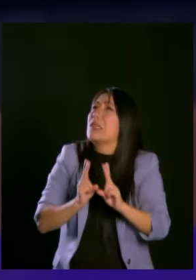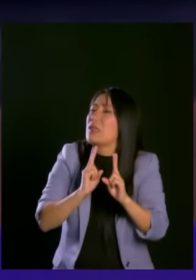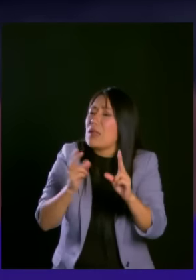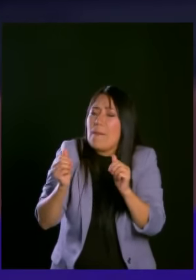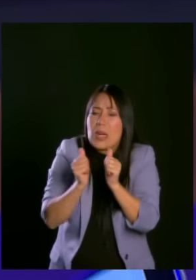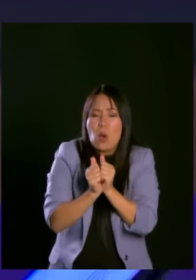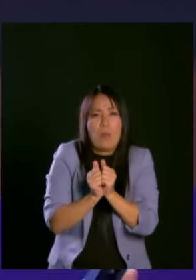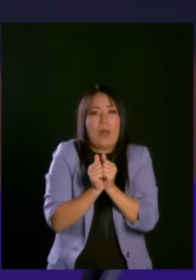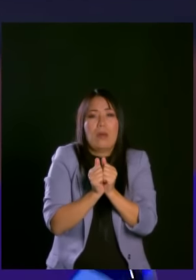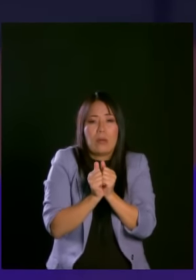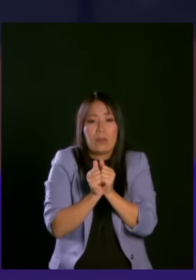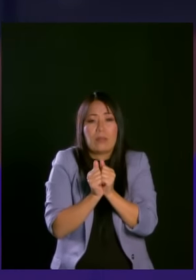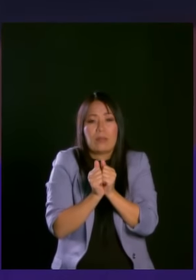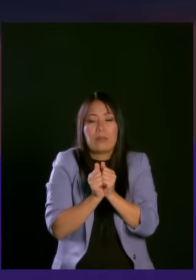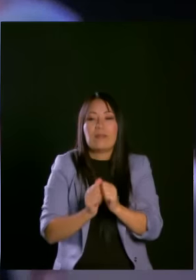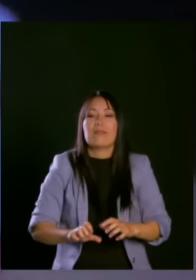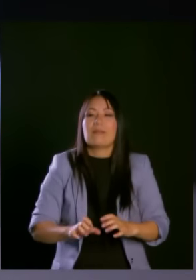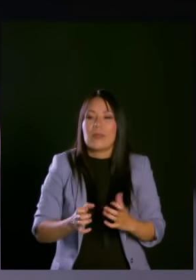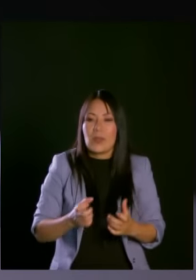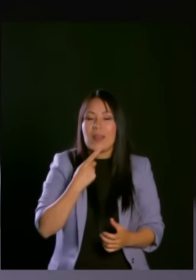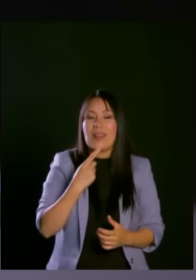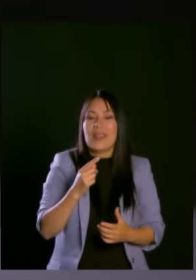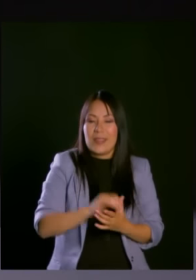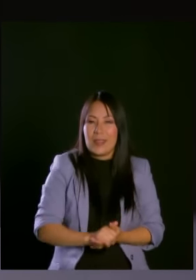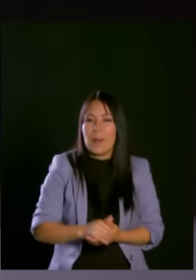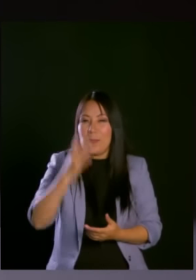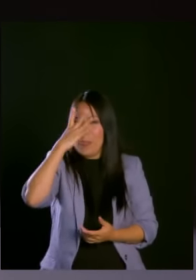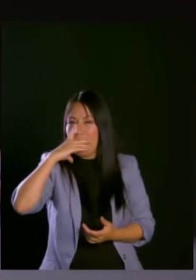Y entonces le responde acá y le dice,